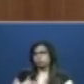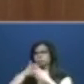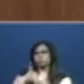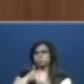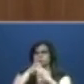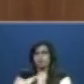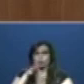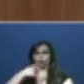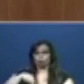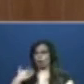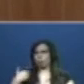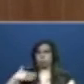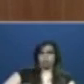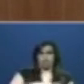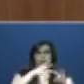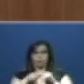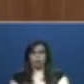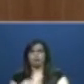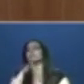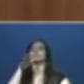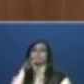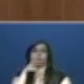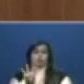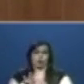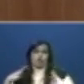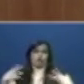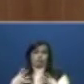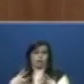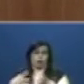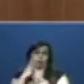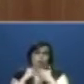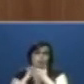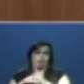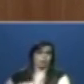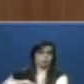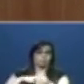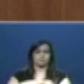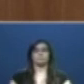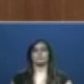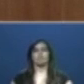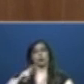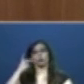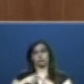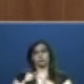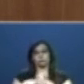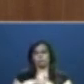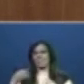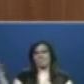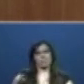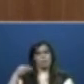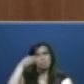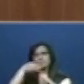nuestro calendario de vacunación infantil de acuerdo con el consejo interterritorial de salud dos la obligación de seguir mejorando la accesibilidad del